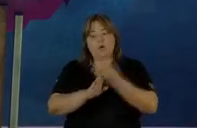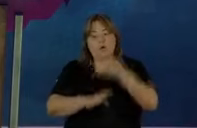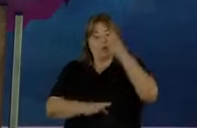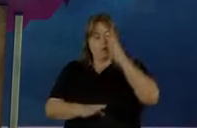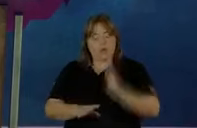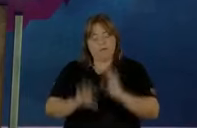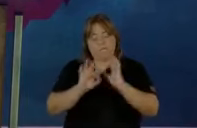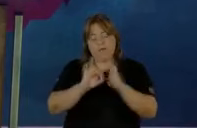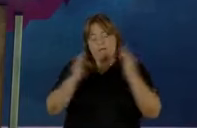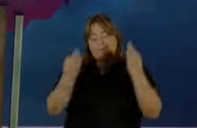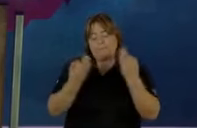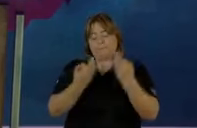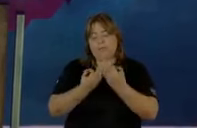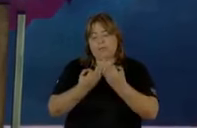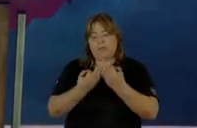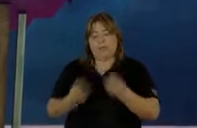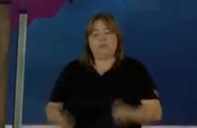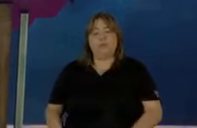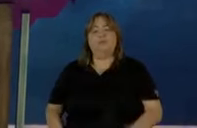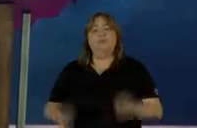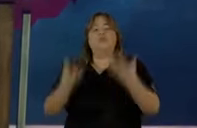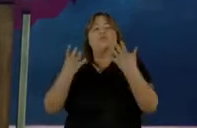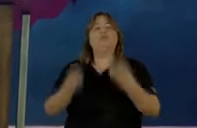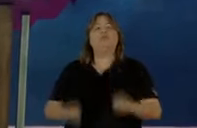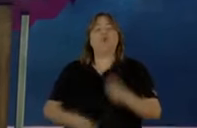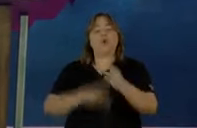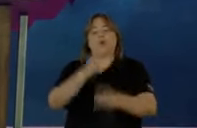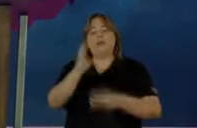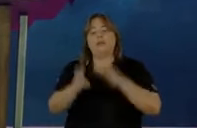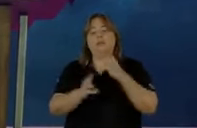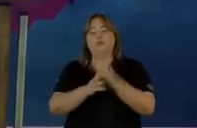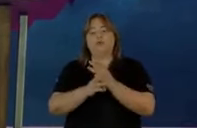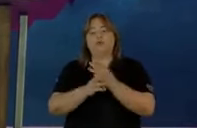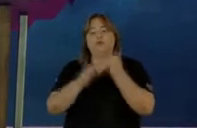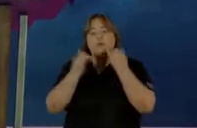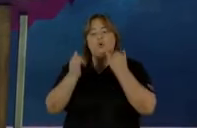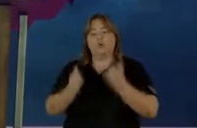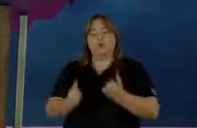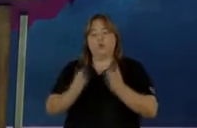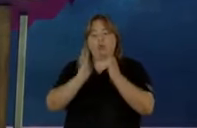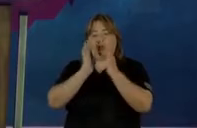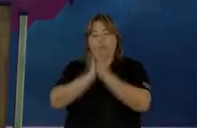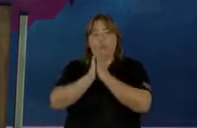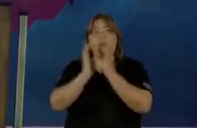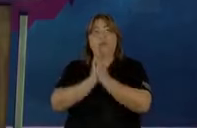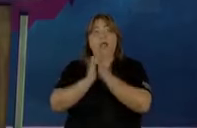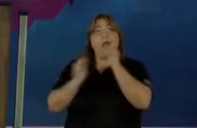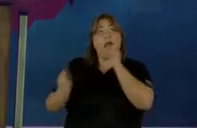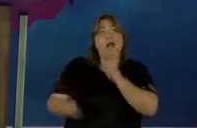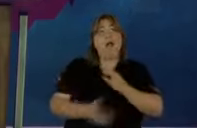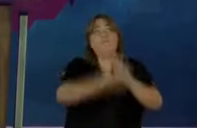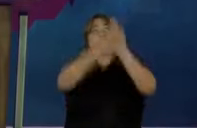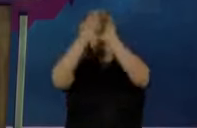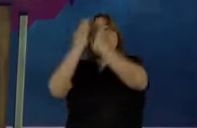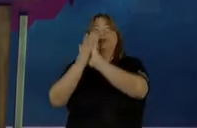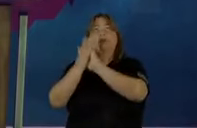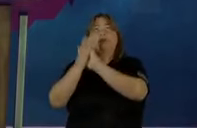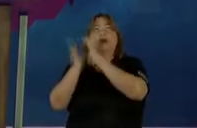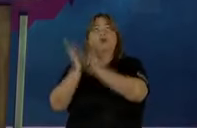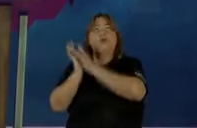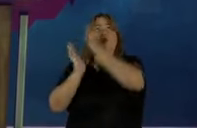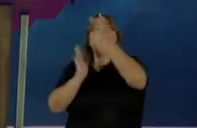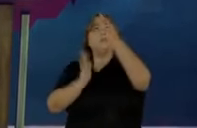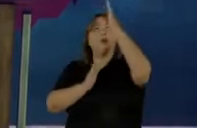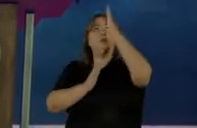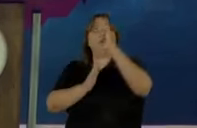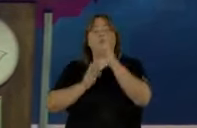familia numerosa en el mundo entero, que hoy en esta hora están alabando al Señor, glorificando su